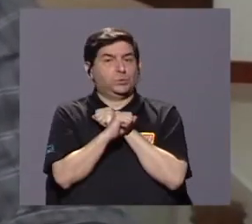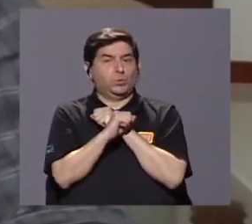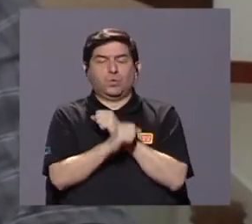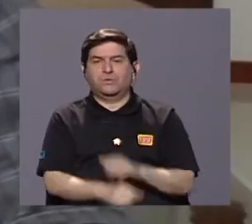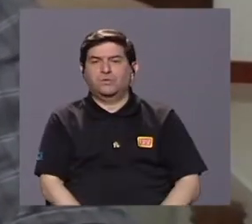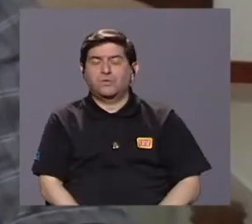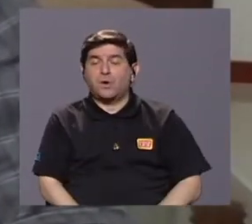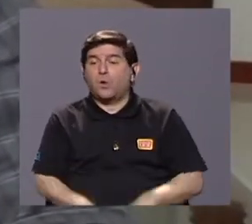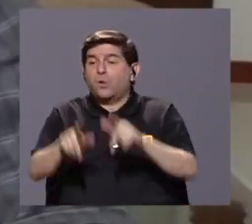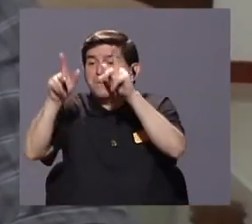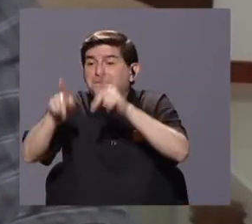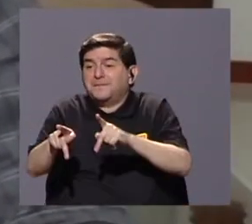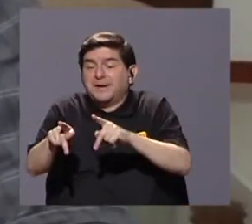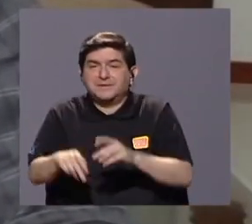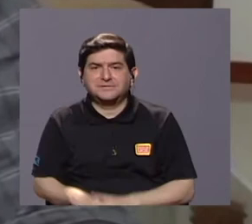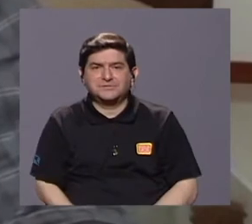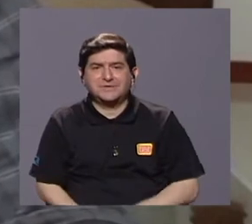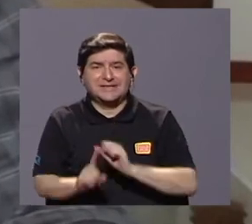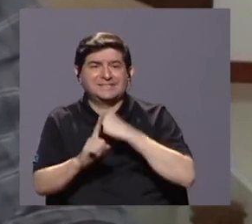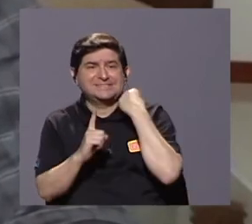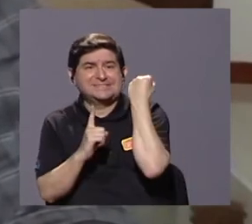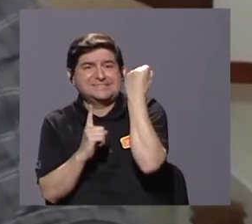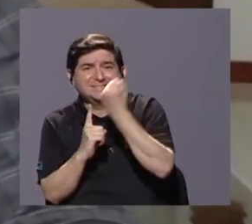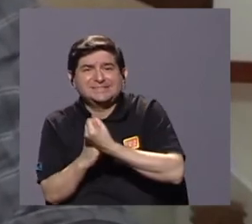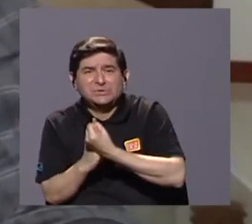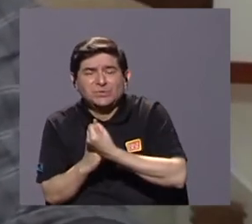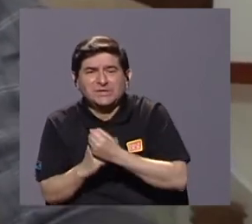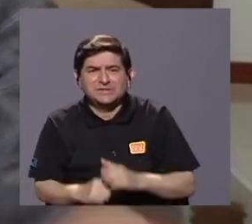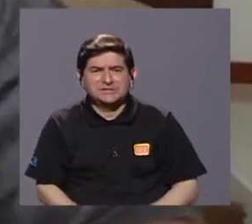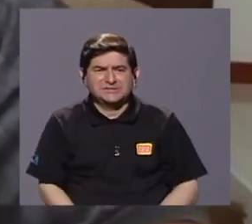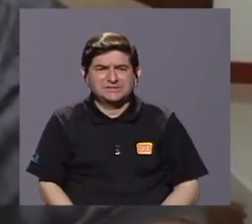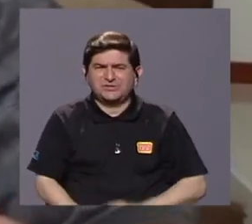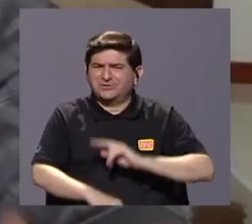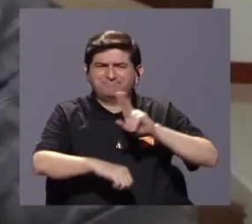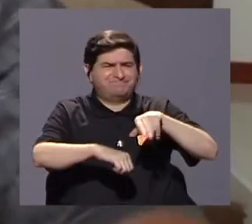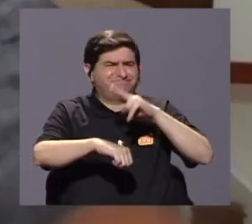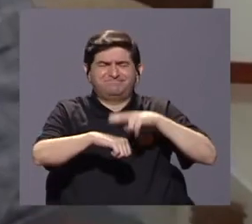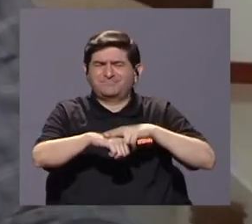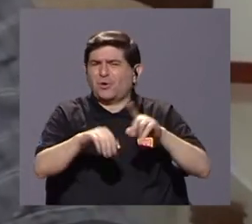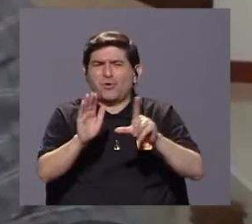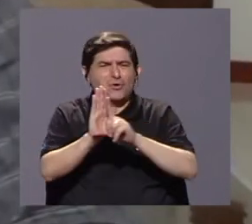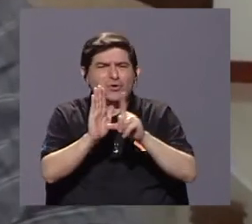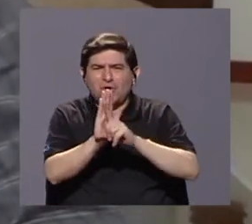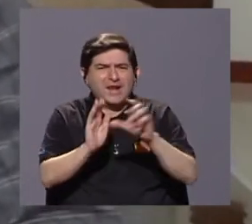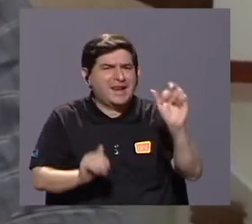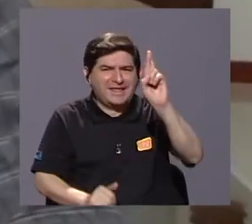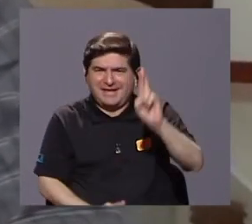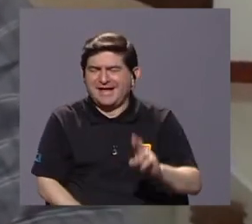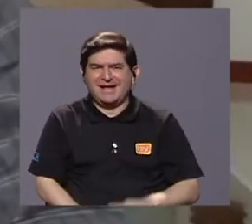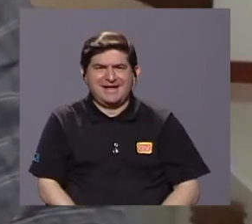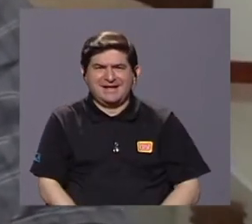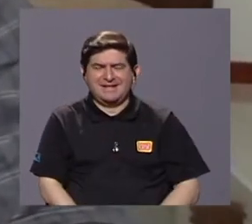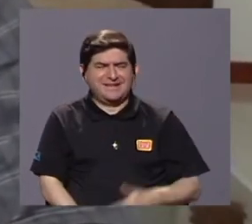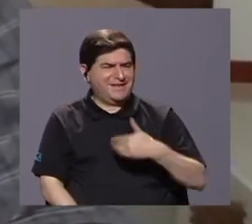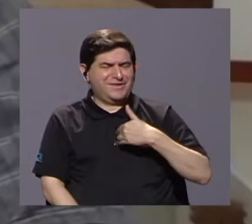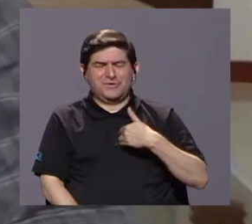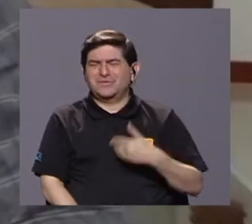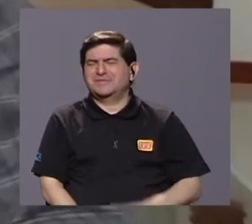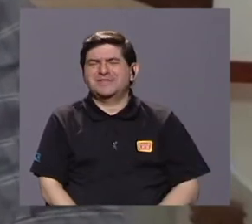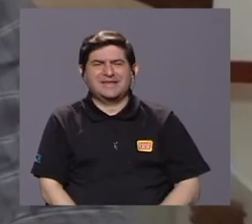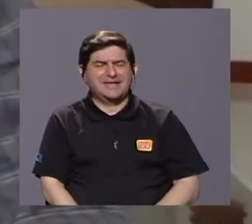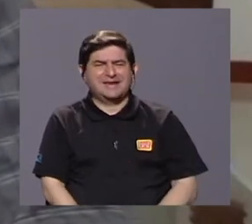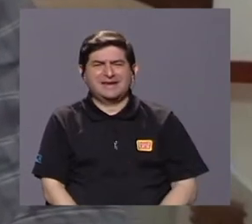mucha gente que está en situación anormal o ilegal en Costa Rica que no tiene seguro